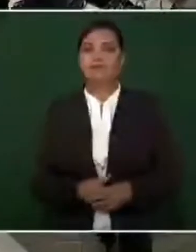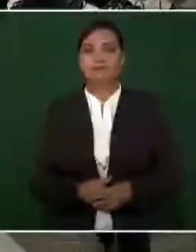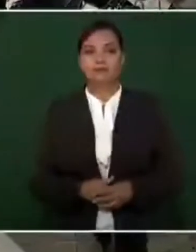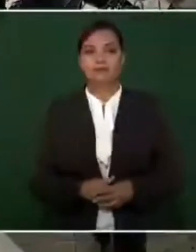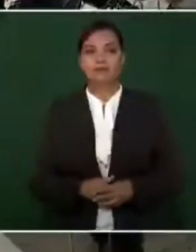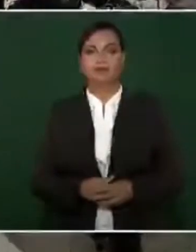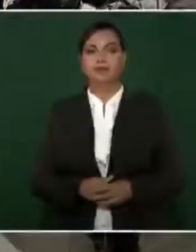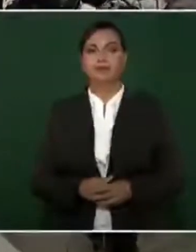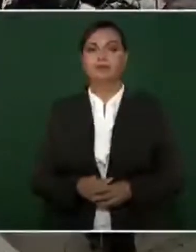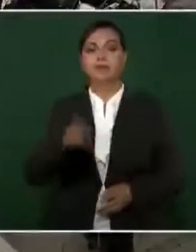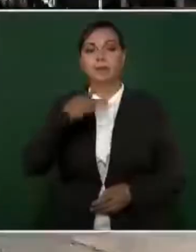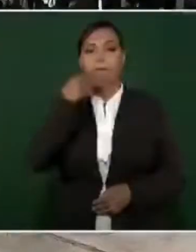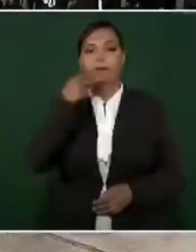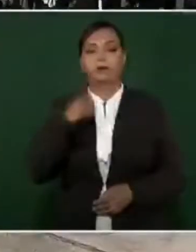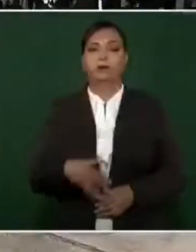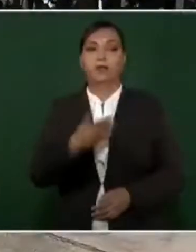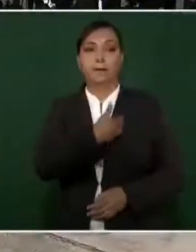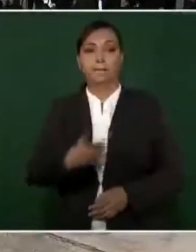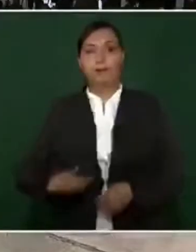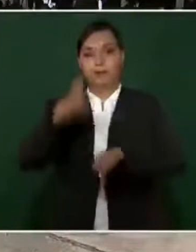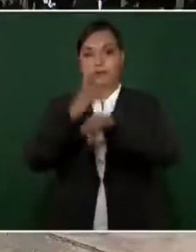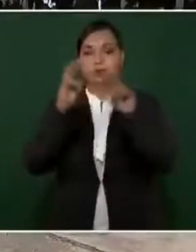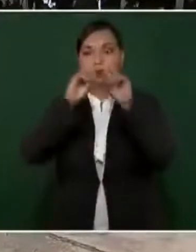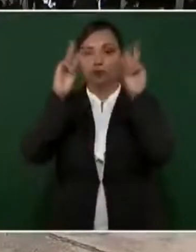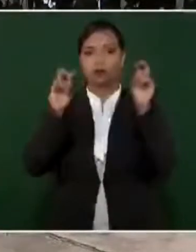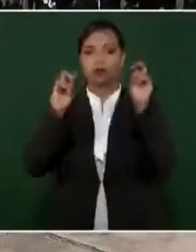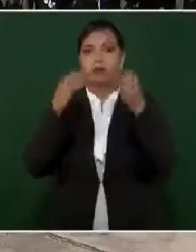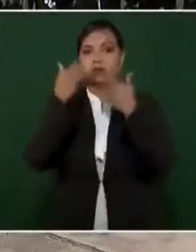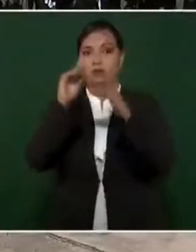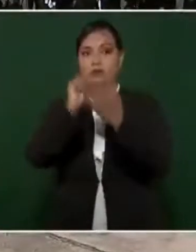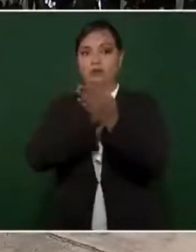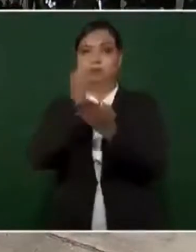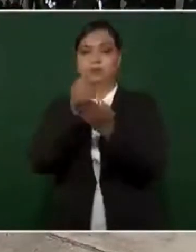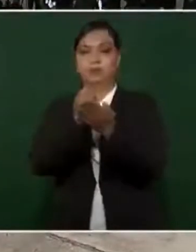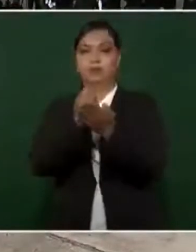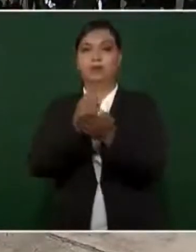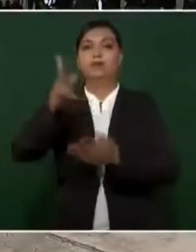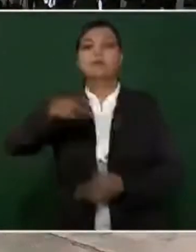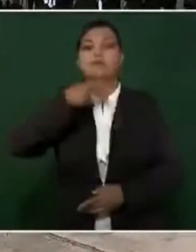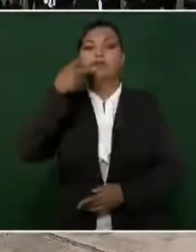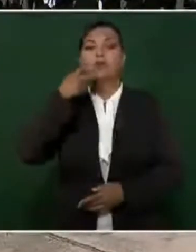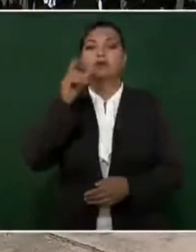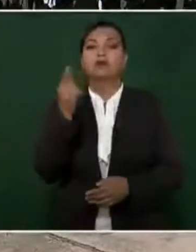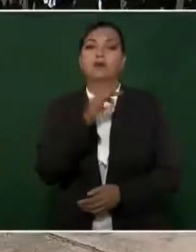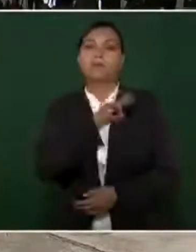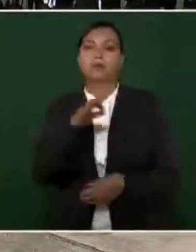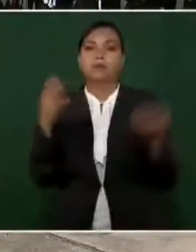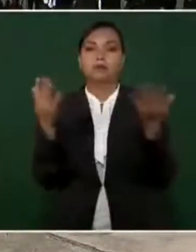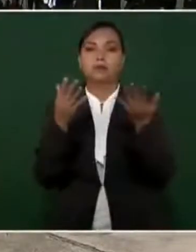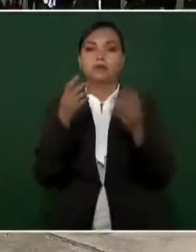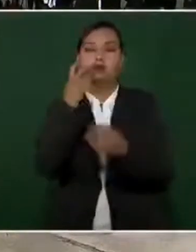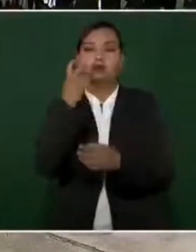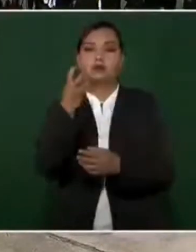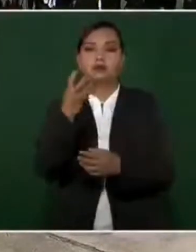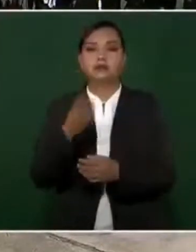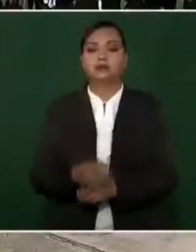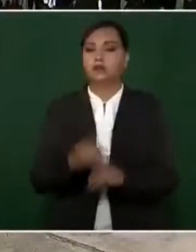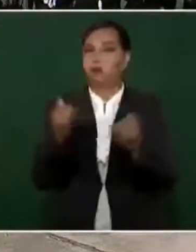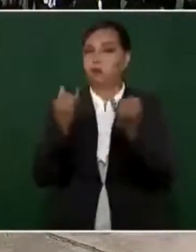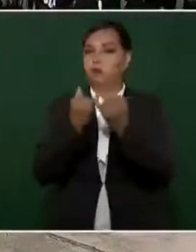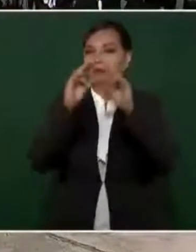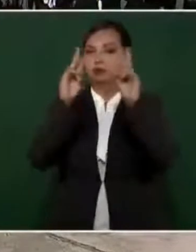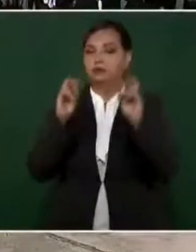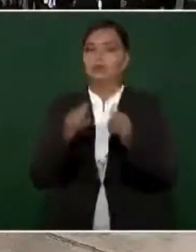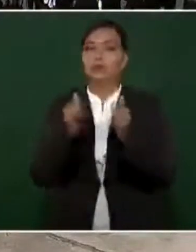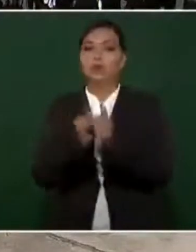un segundo tema que también tiene que ver con Tamaulipas, preguntarle qué se puede hacer en esta situación. Con gobiernos